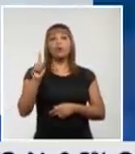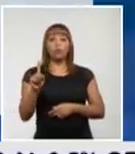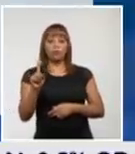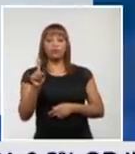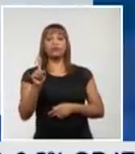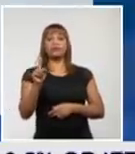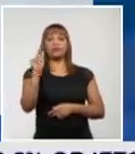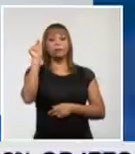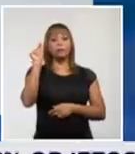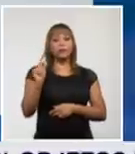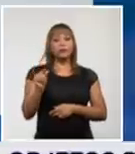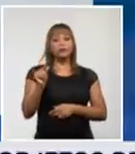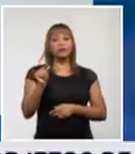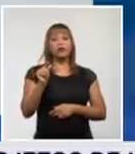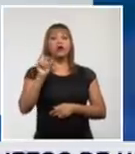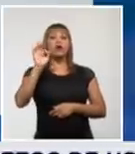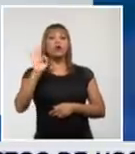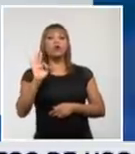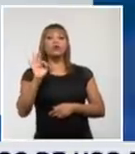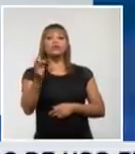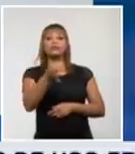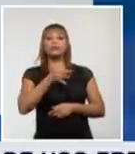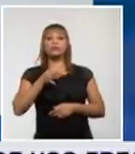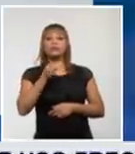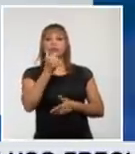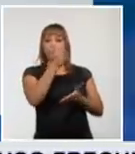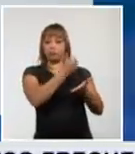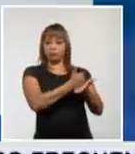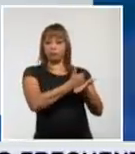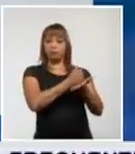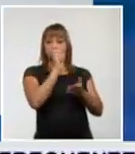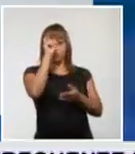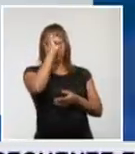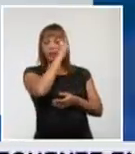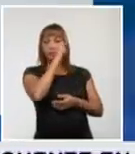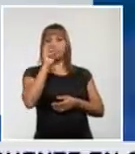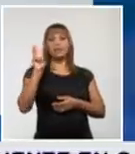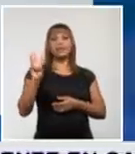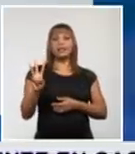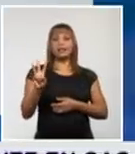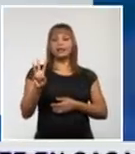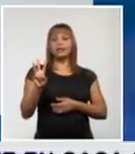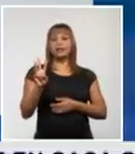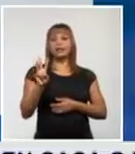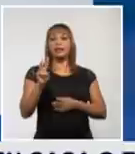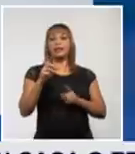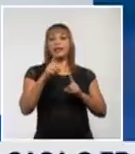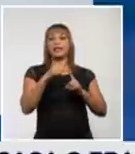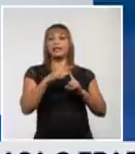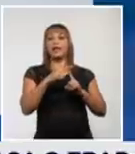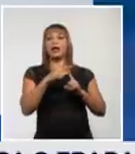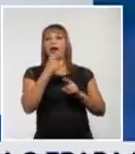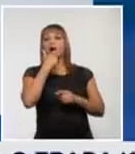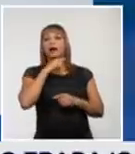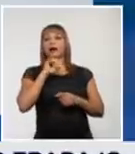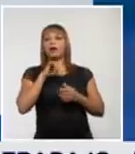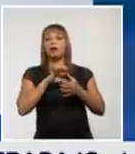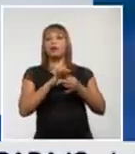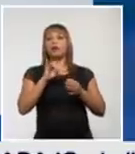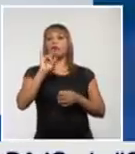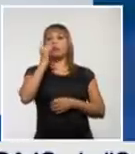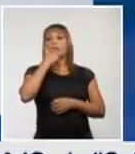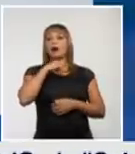enfermedad, 8 del municipio Santi Espíritu y 3 del municipio Tahuasco. Y los 4